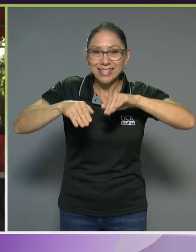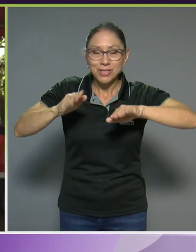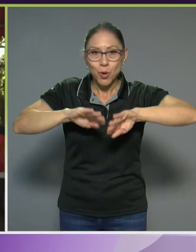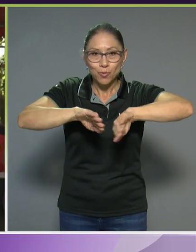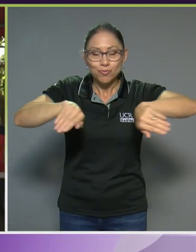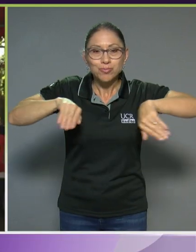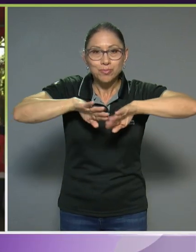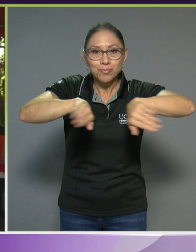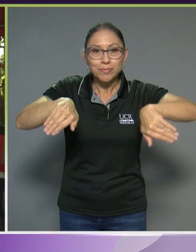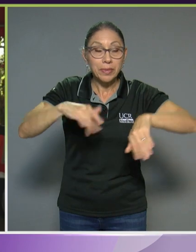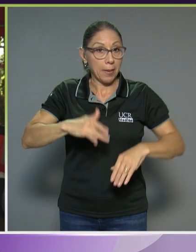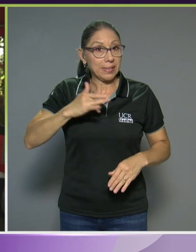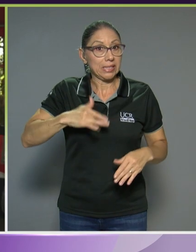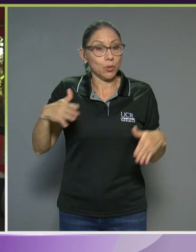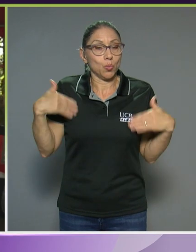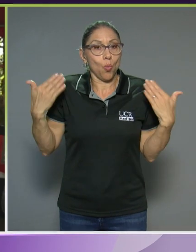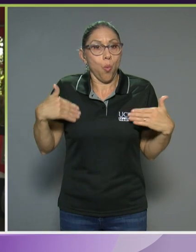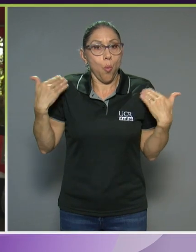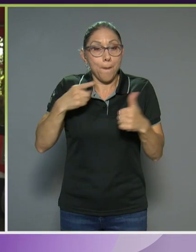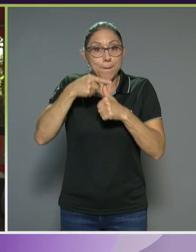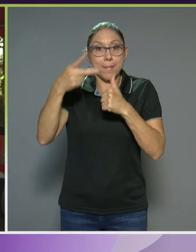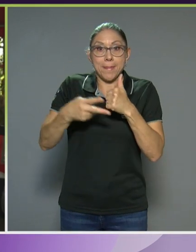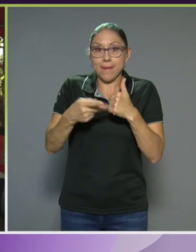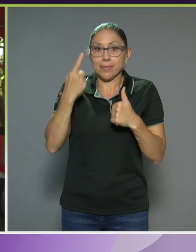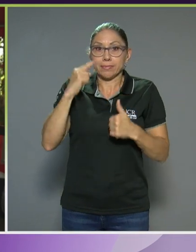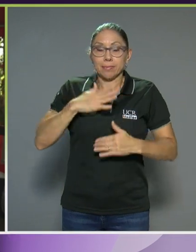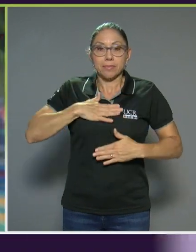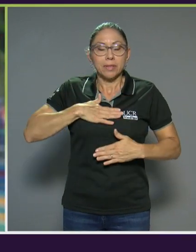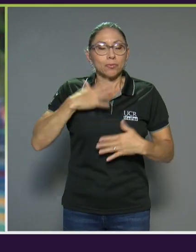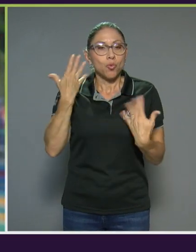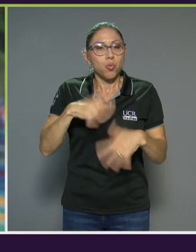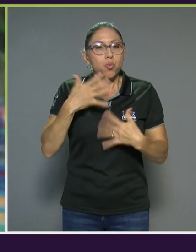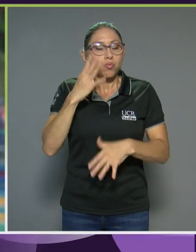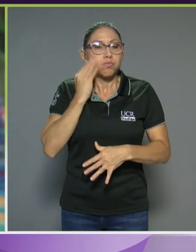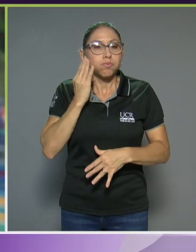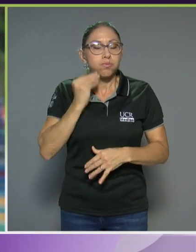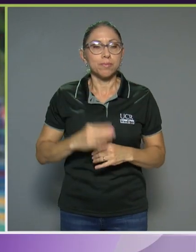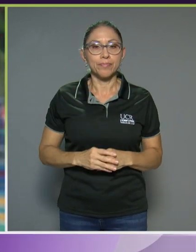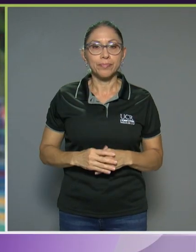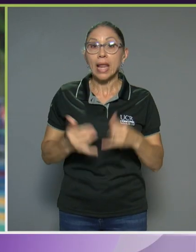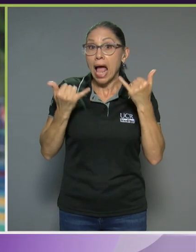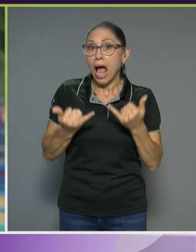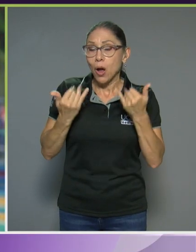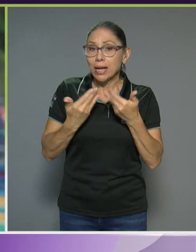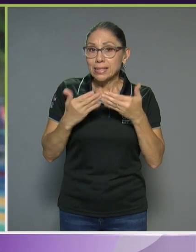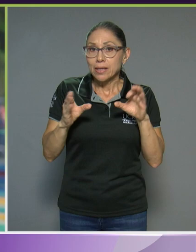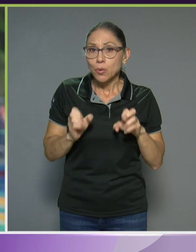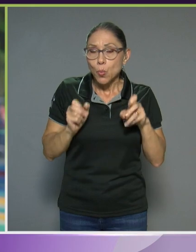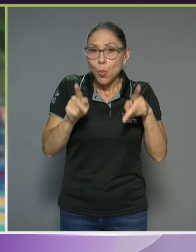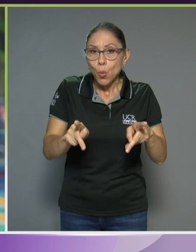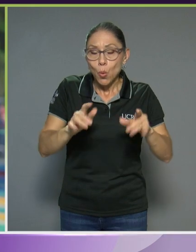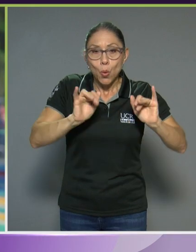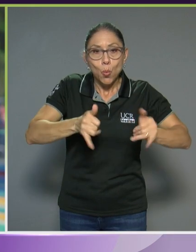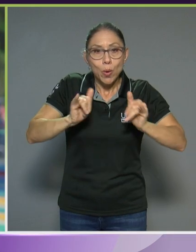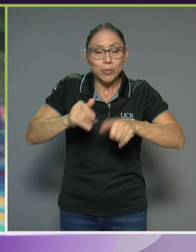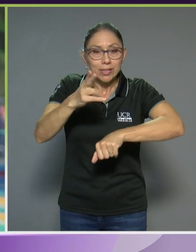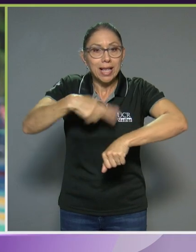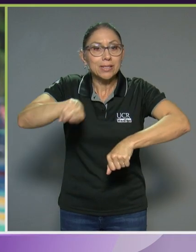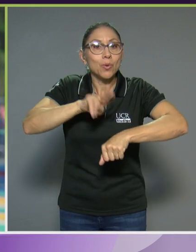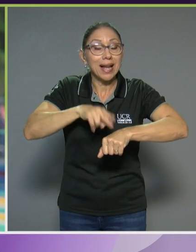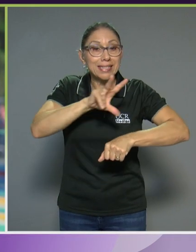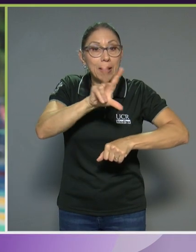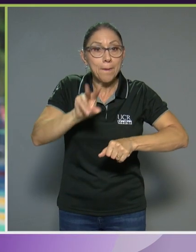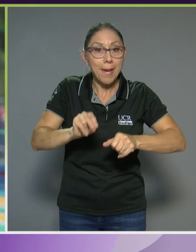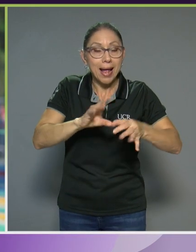siento muy contento y es mi primera vez y es una gran experiencia. Y ahora que se abre esta puerta de Juegos Nacionales para Olímpicos